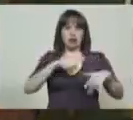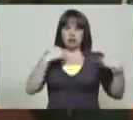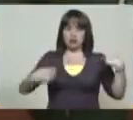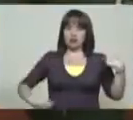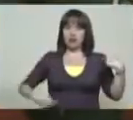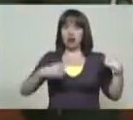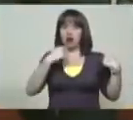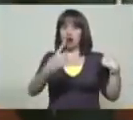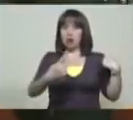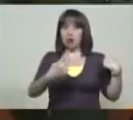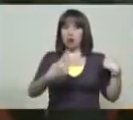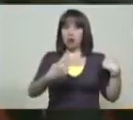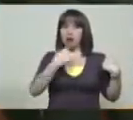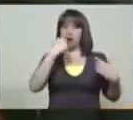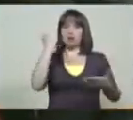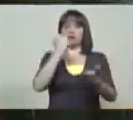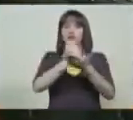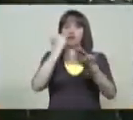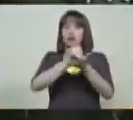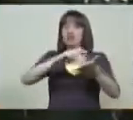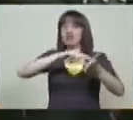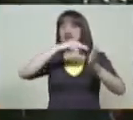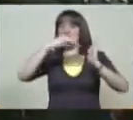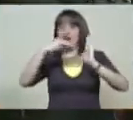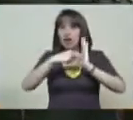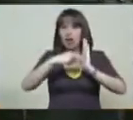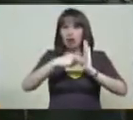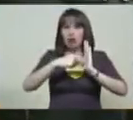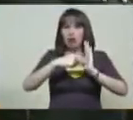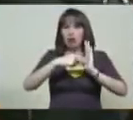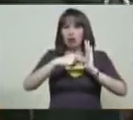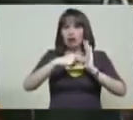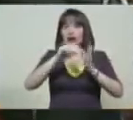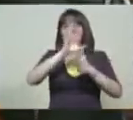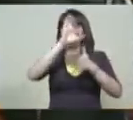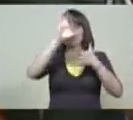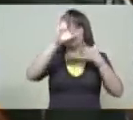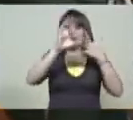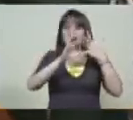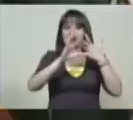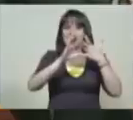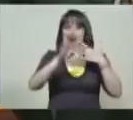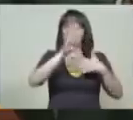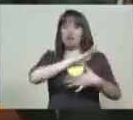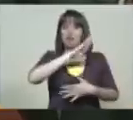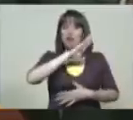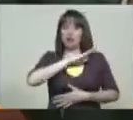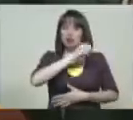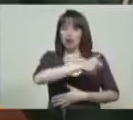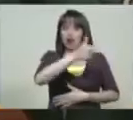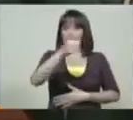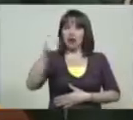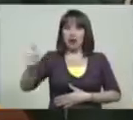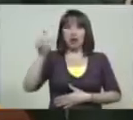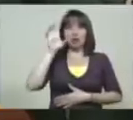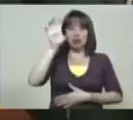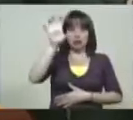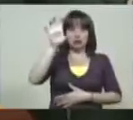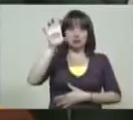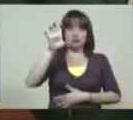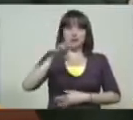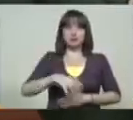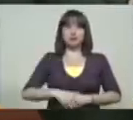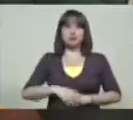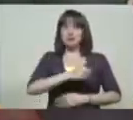cuando remarcan en sus conceptos con las características particulares de cada país,